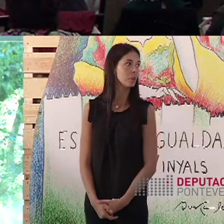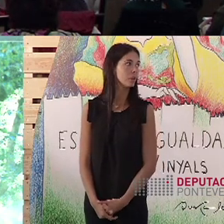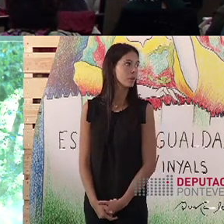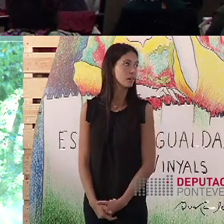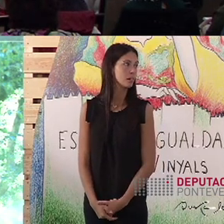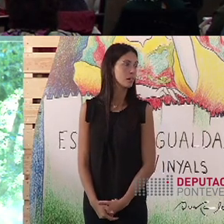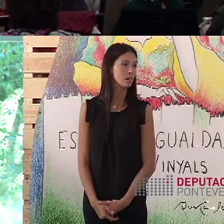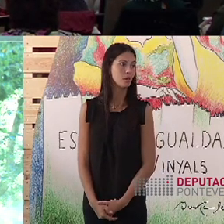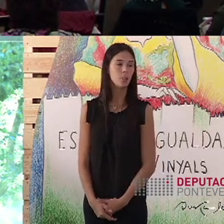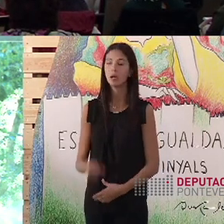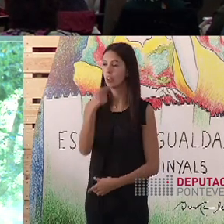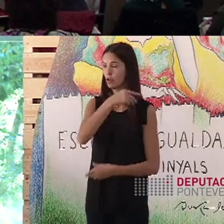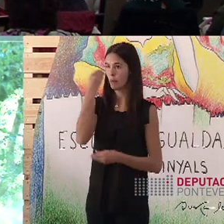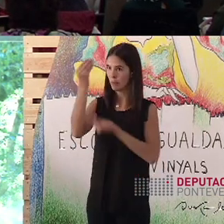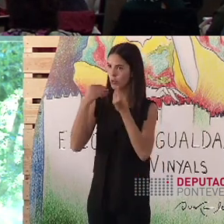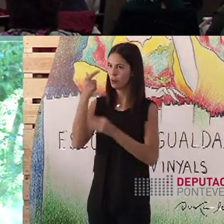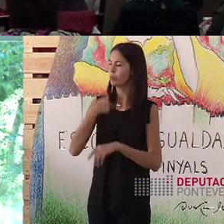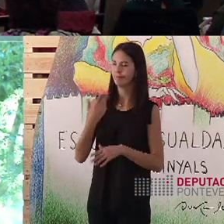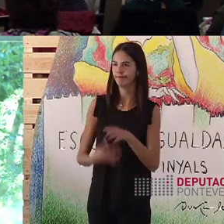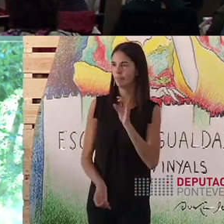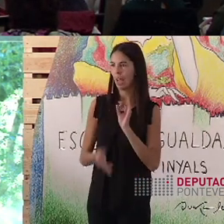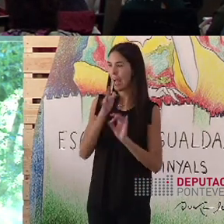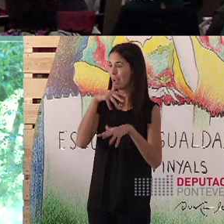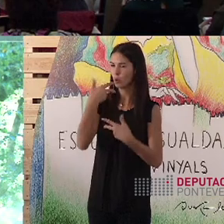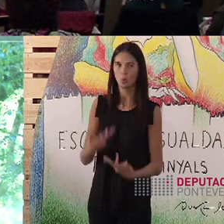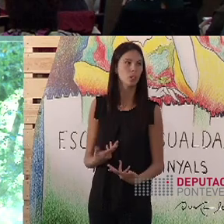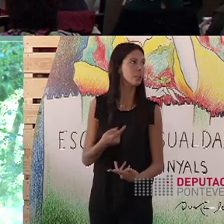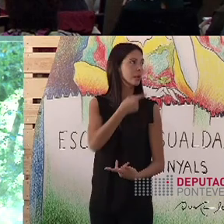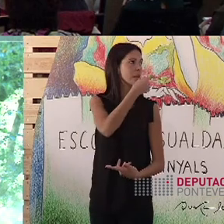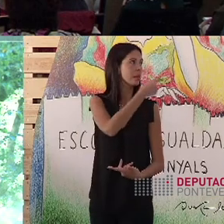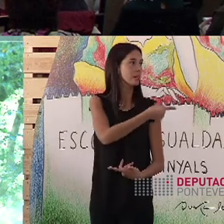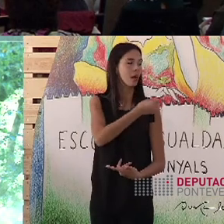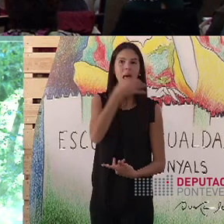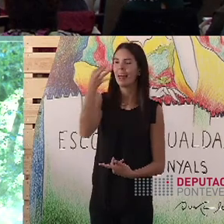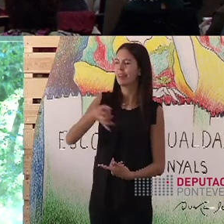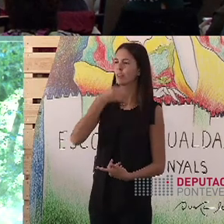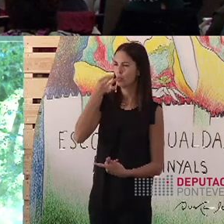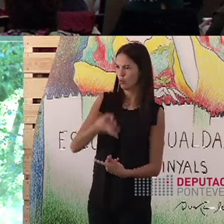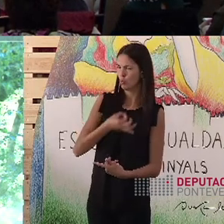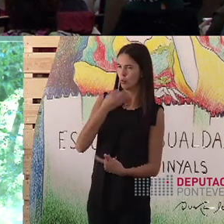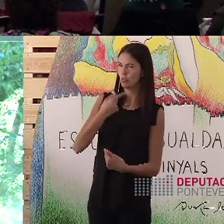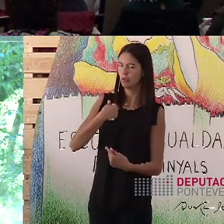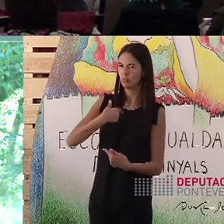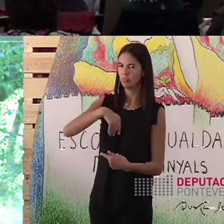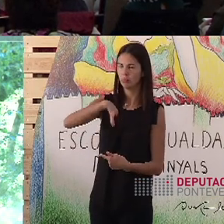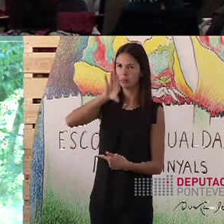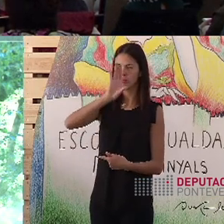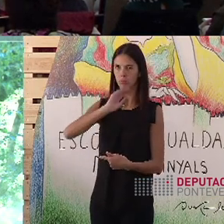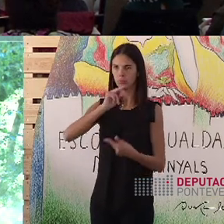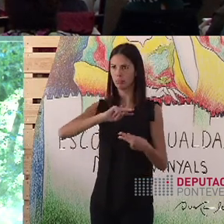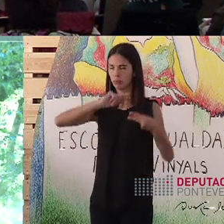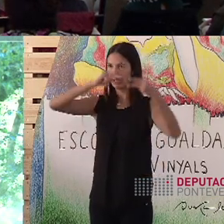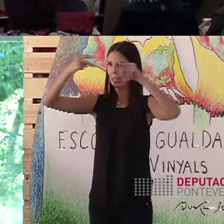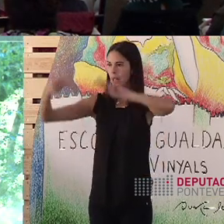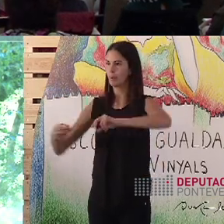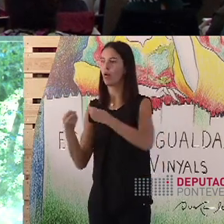isto que eu creo que está sucedendo e me valida, isto é a interpretación dos discursos cos que me topei, ¿eh? Cando vos conto todo